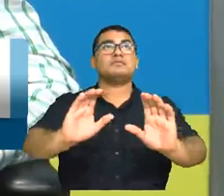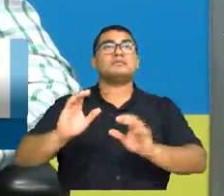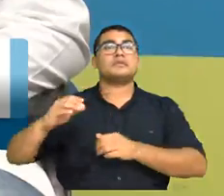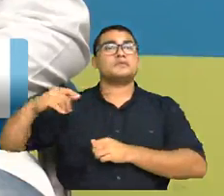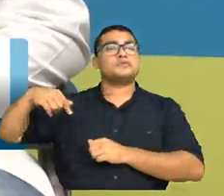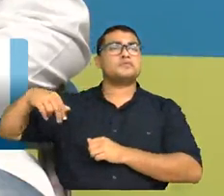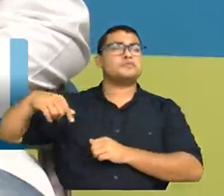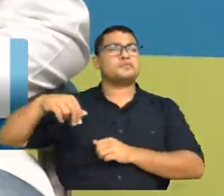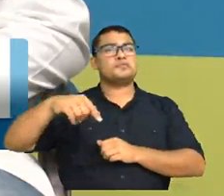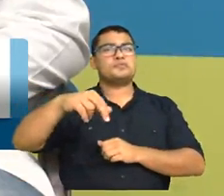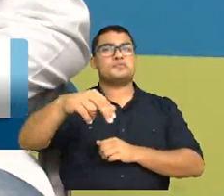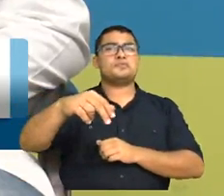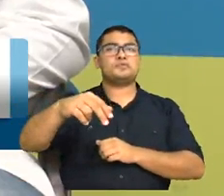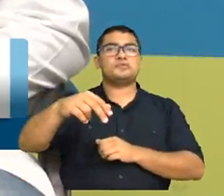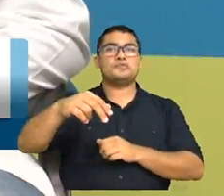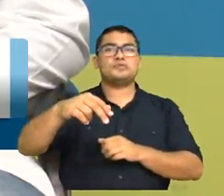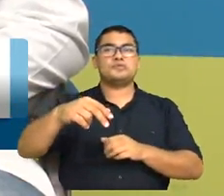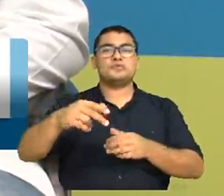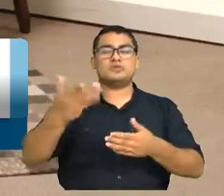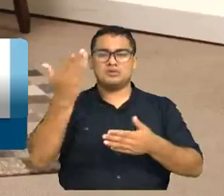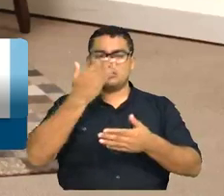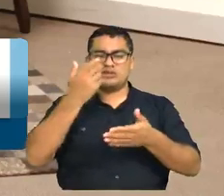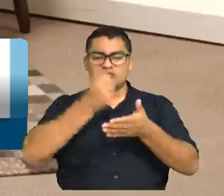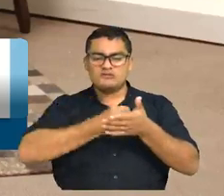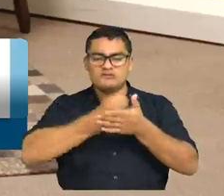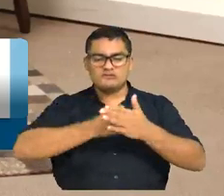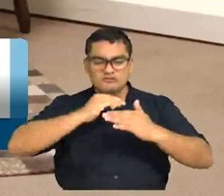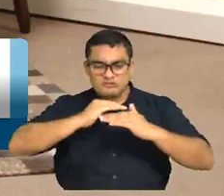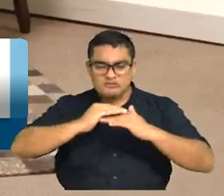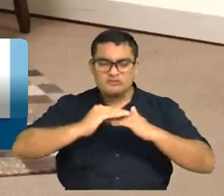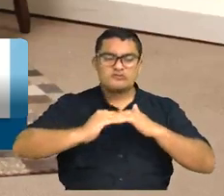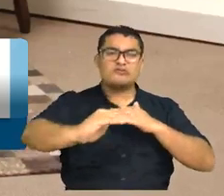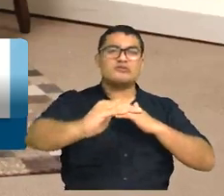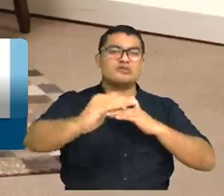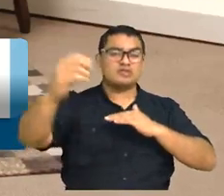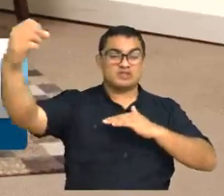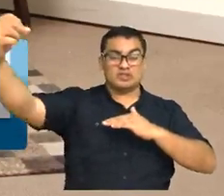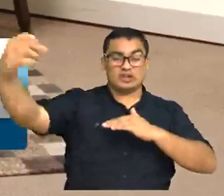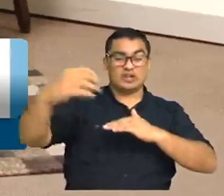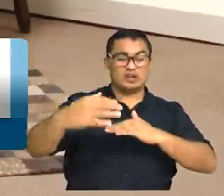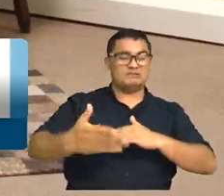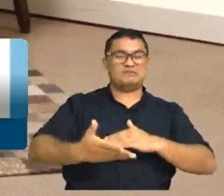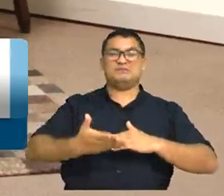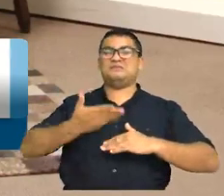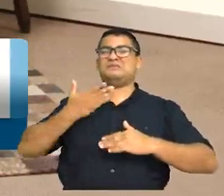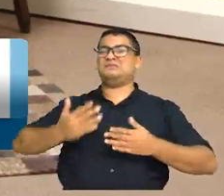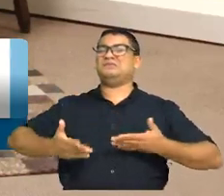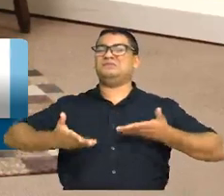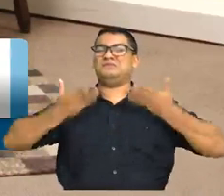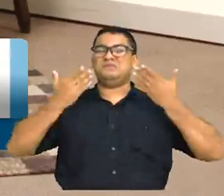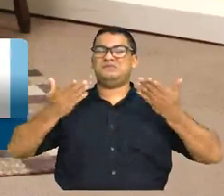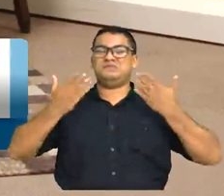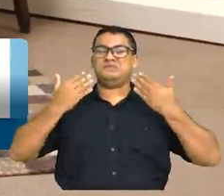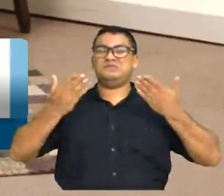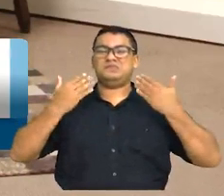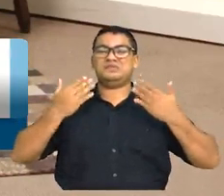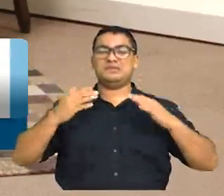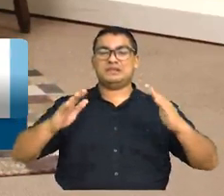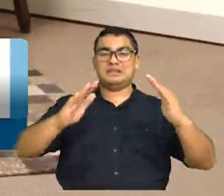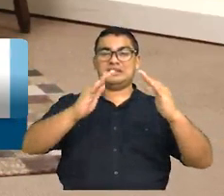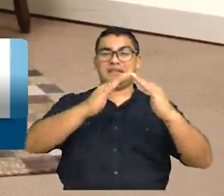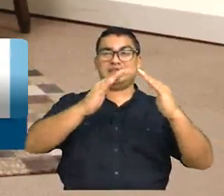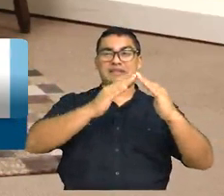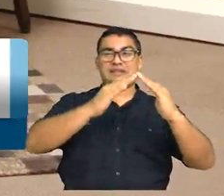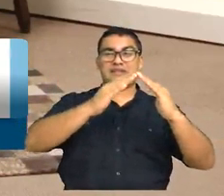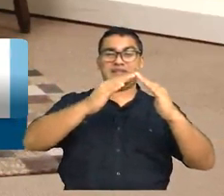y se encuentra con el asfalto. Así es. El adoquín, el pavimento. Si está en una casa y está dando directamente el